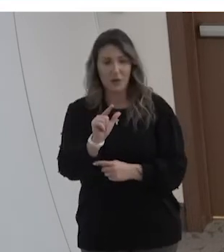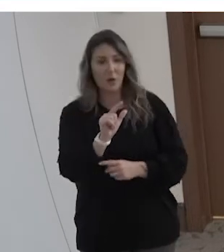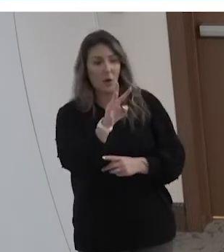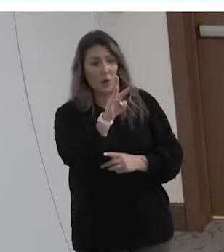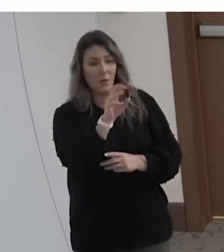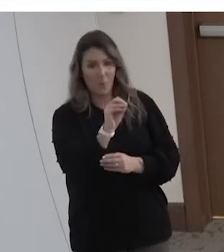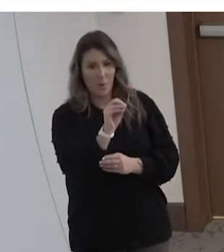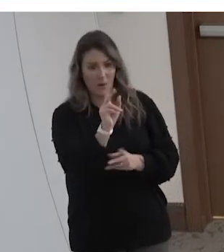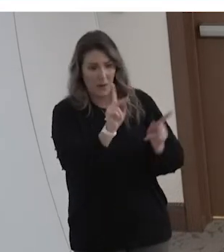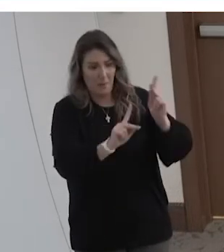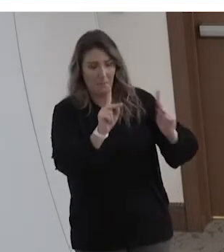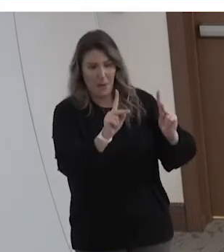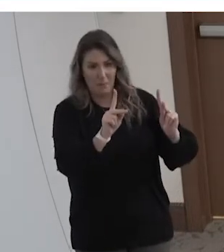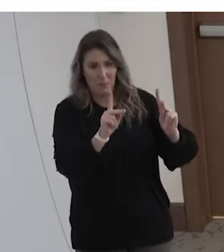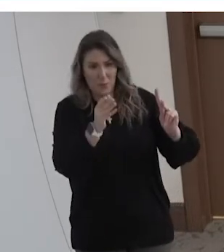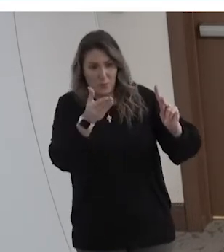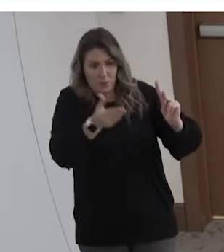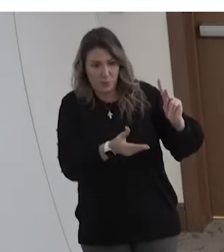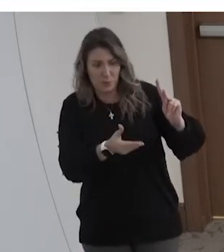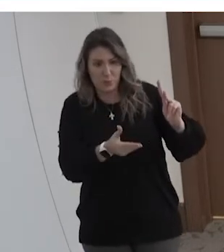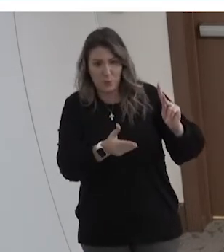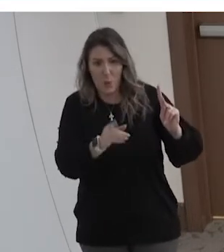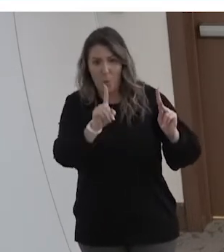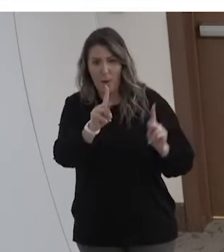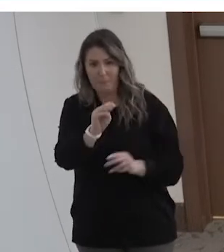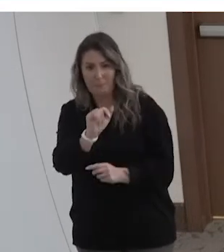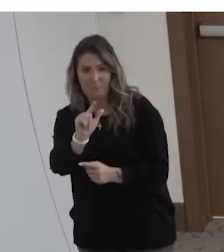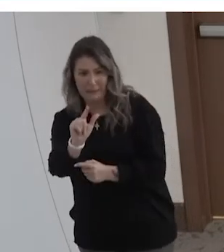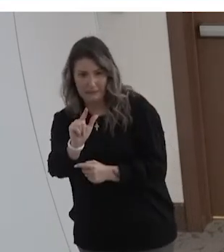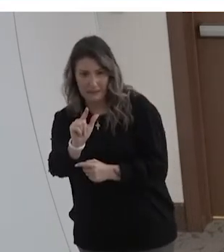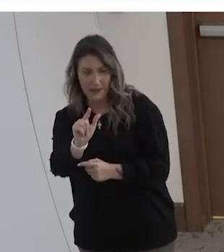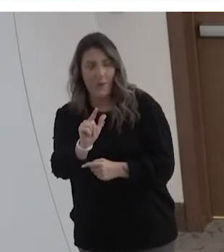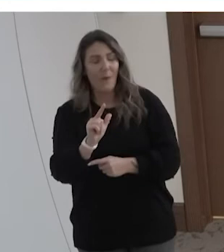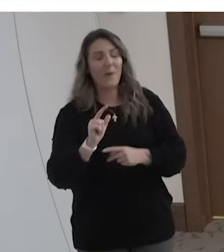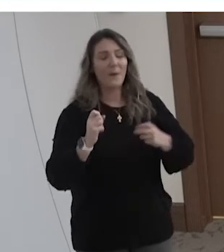40 people En 1 million. in 1 million. Oh, thank you.